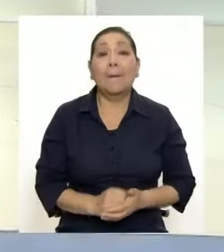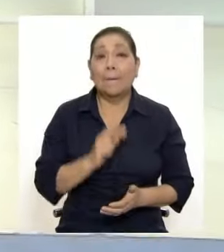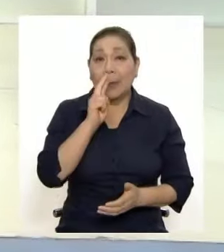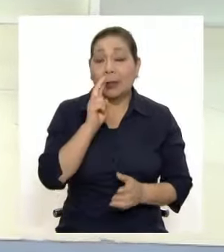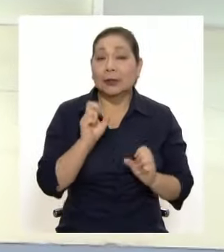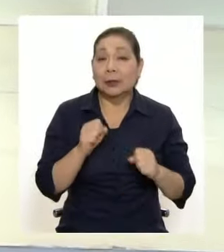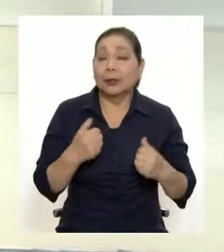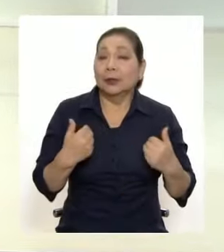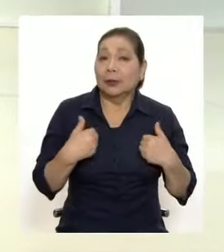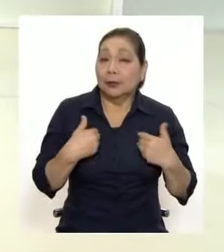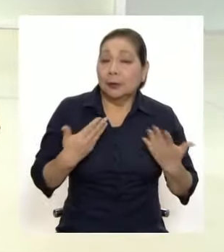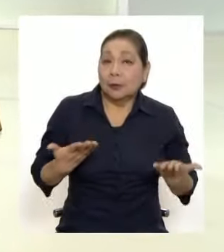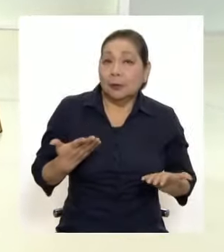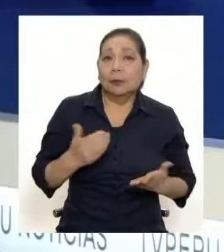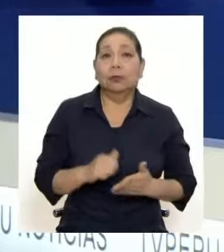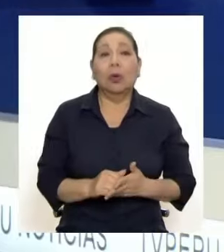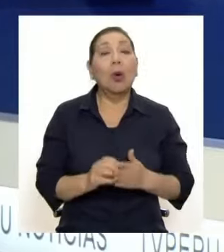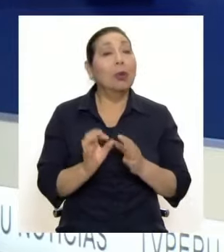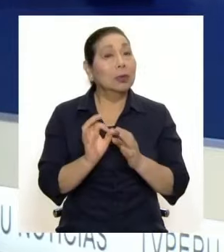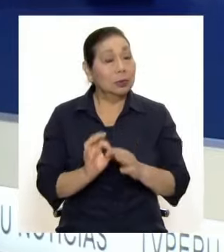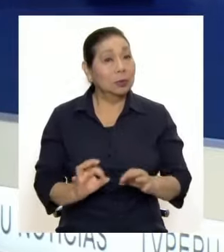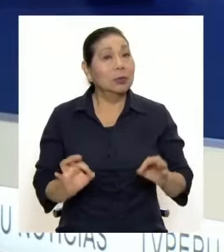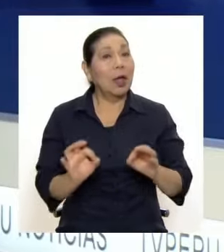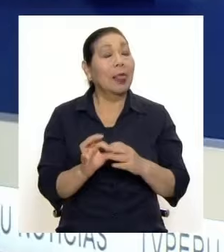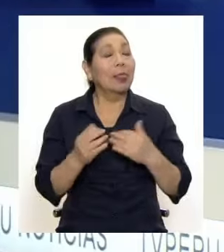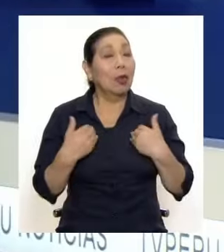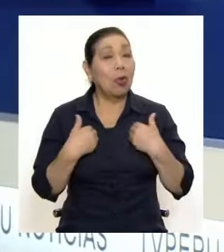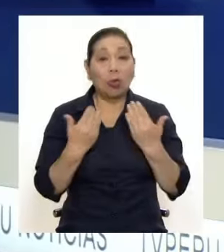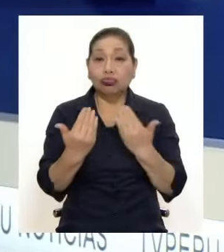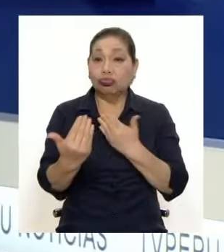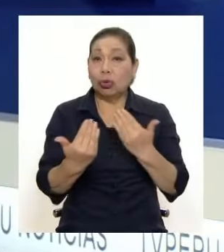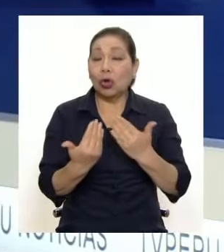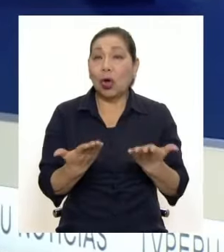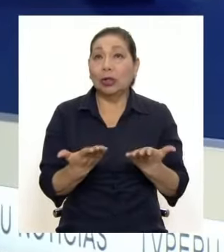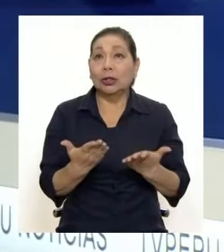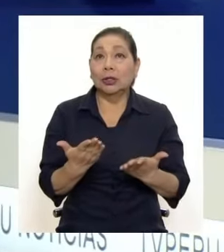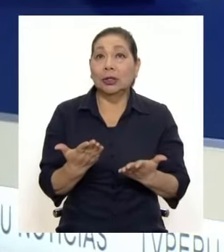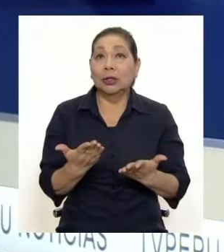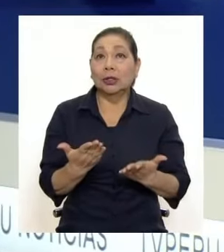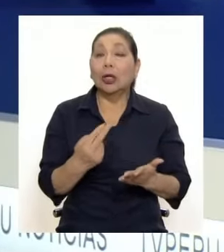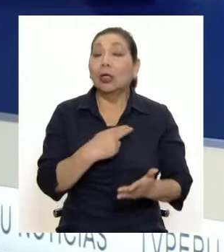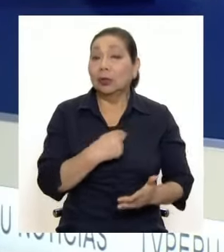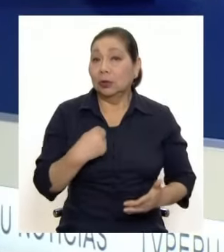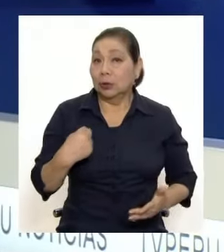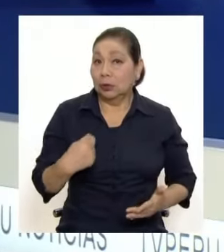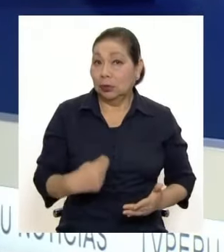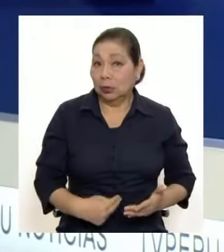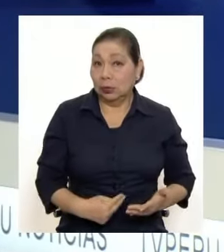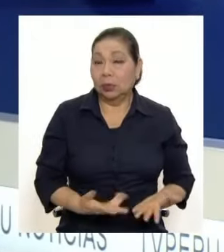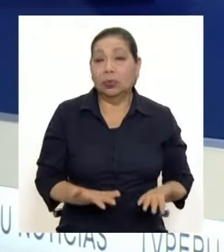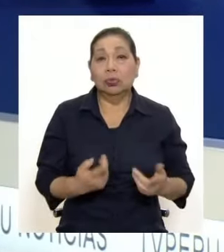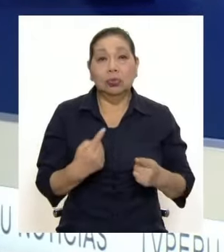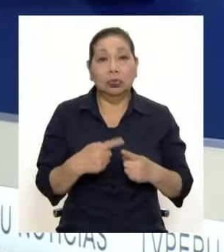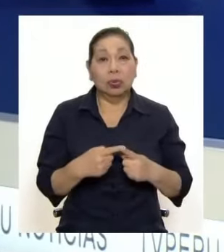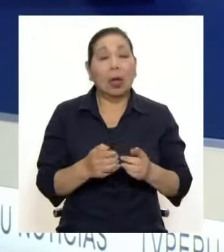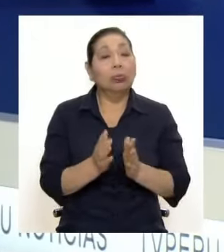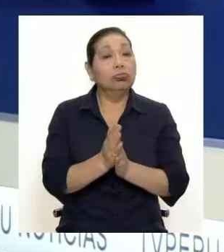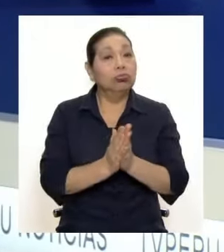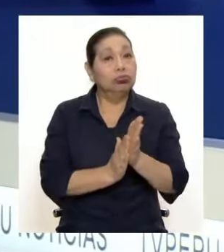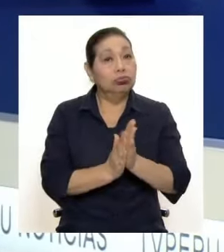tiene esa esa ese privilegio de tener esta relación con china que le da acceso a una serie de